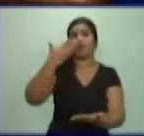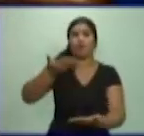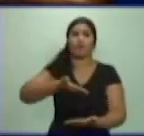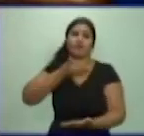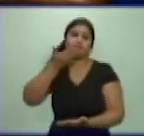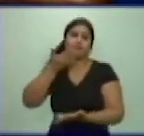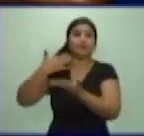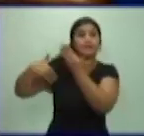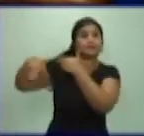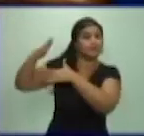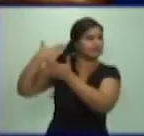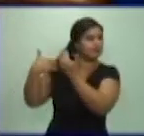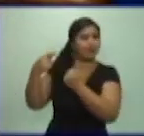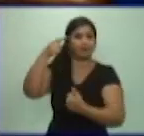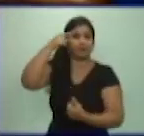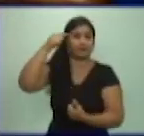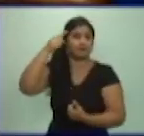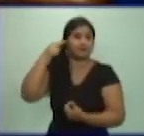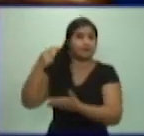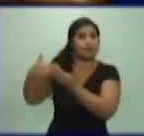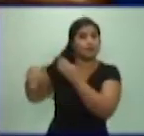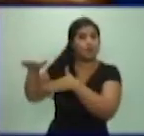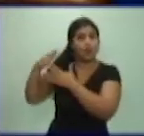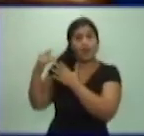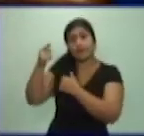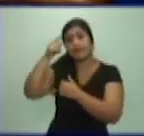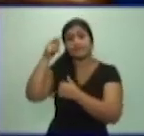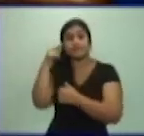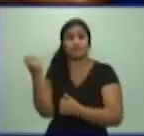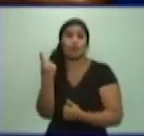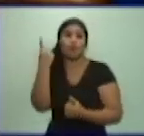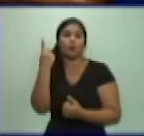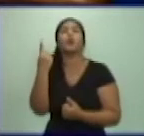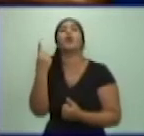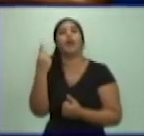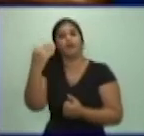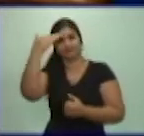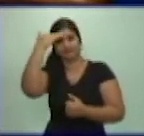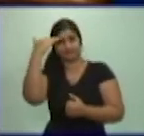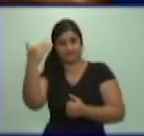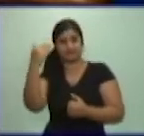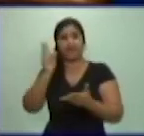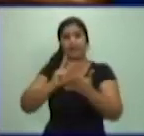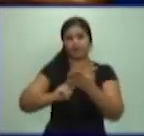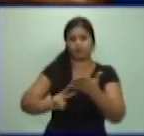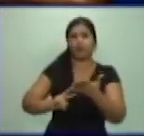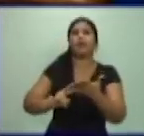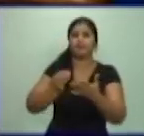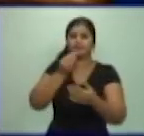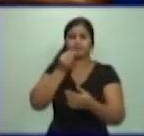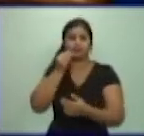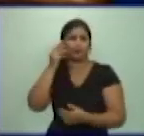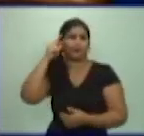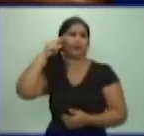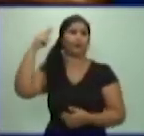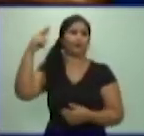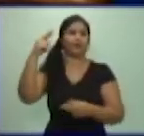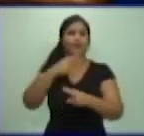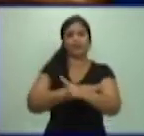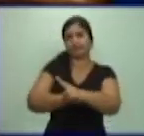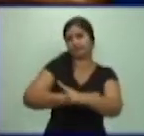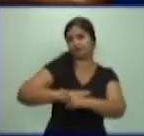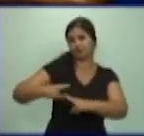retrocedería siglos. ¿Qué debemos a la lectura? El hombre no puede calcularlo. Ese es el